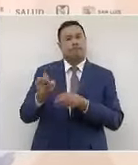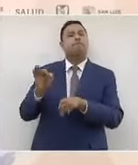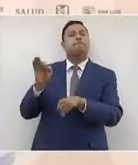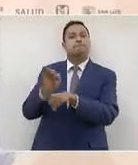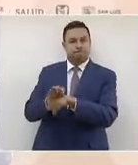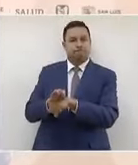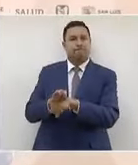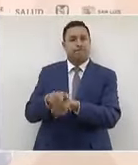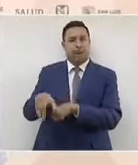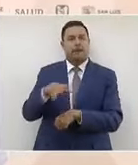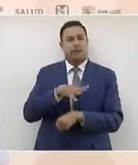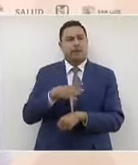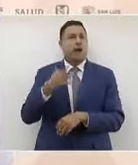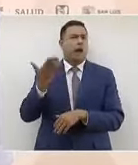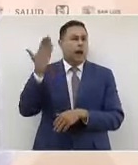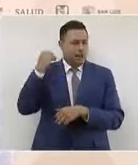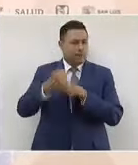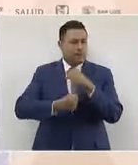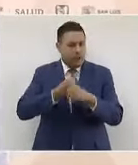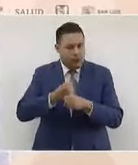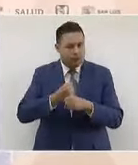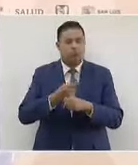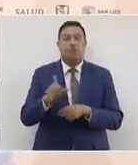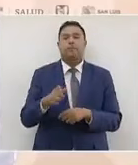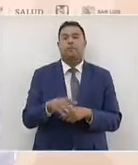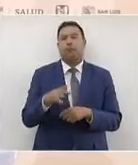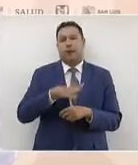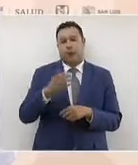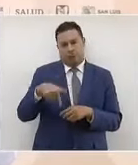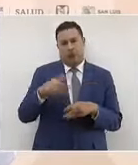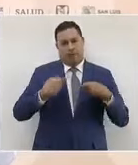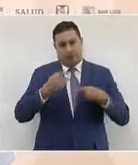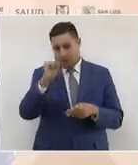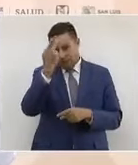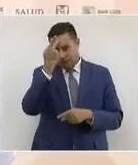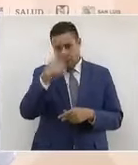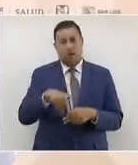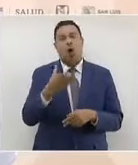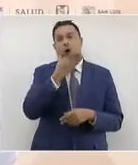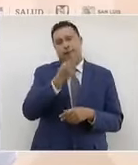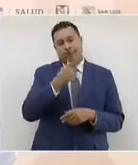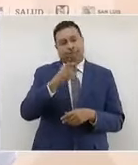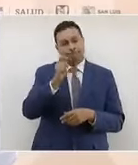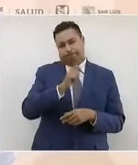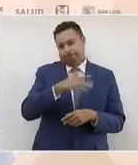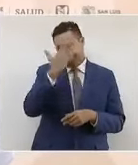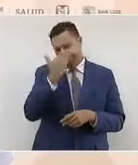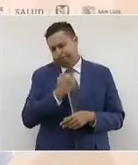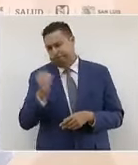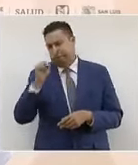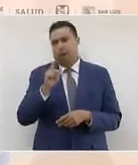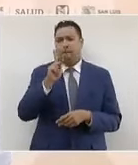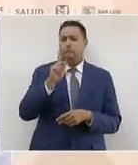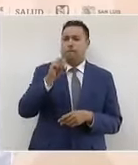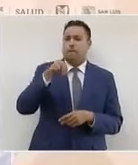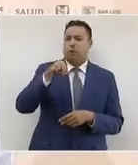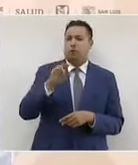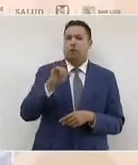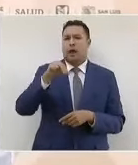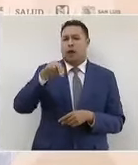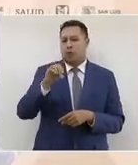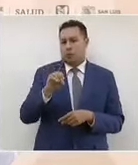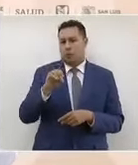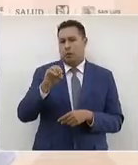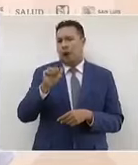que, como lo dijo hace muchos años un gran potosino, Ponciano Arriaga, en El Constituyente, decía él como